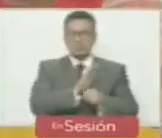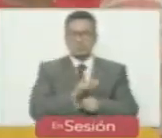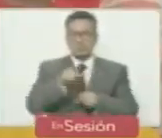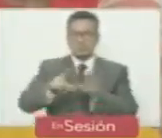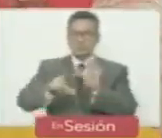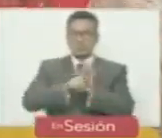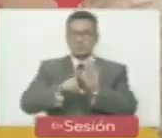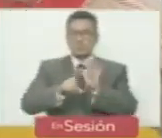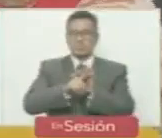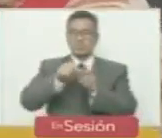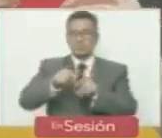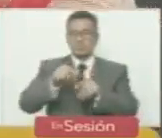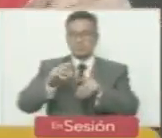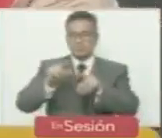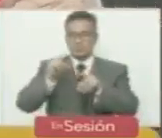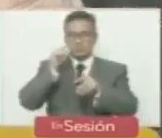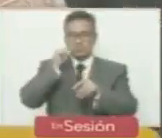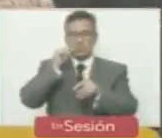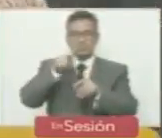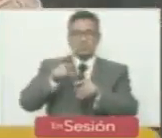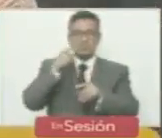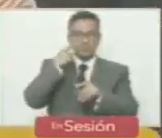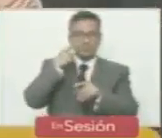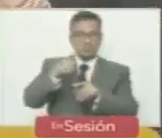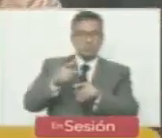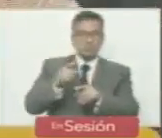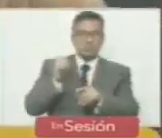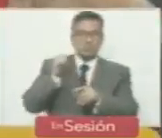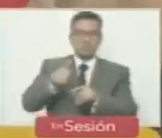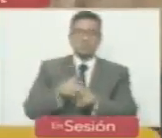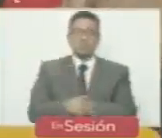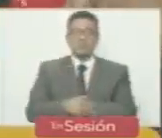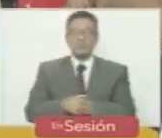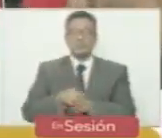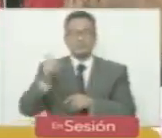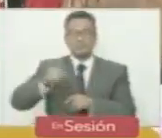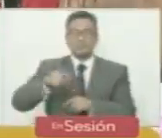ley es el sujeto que se ve en esa externalización